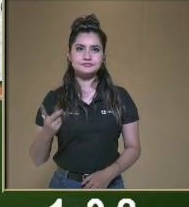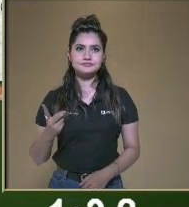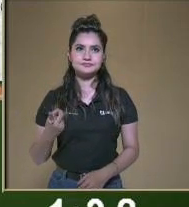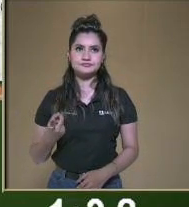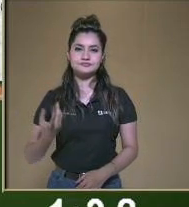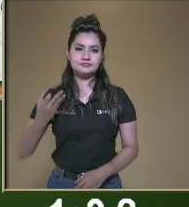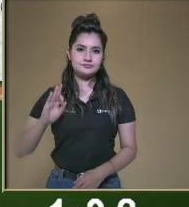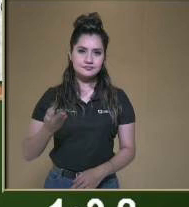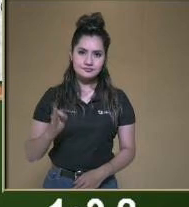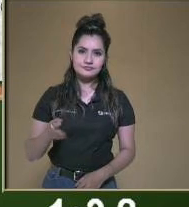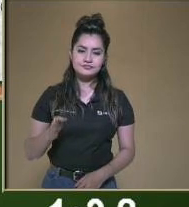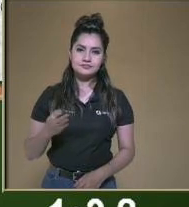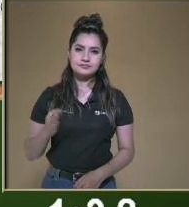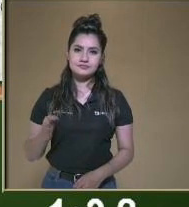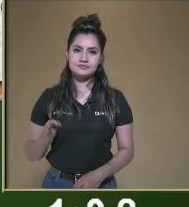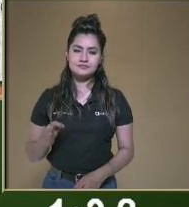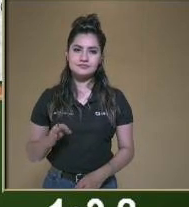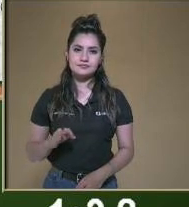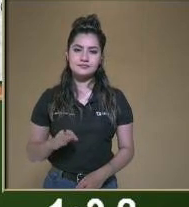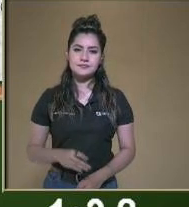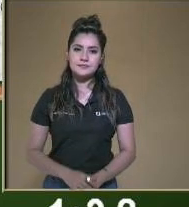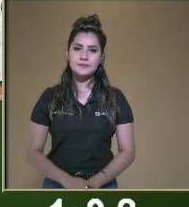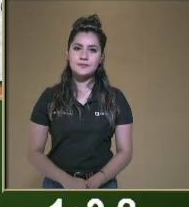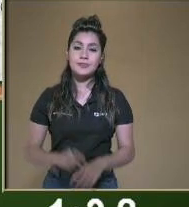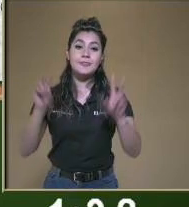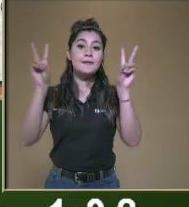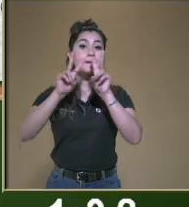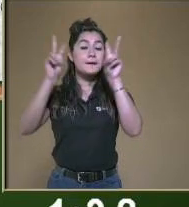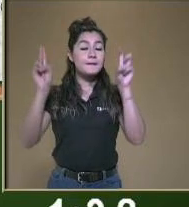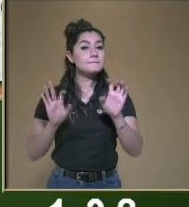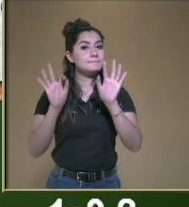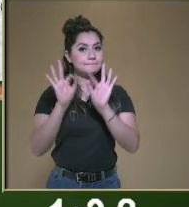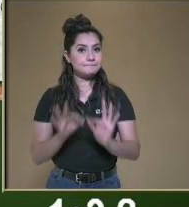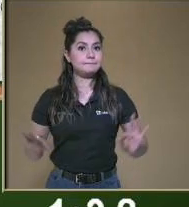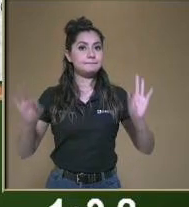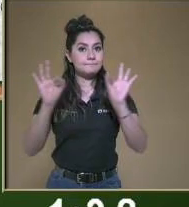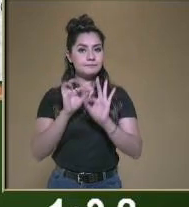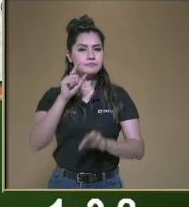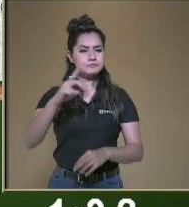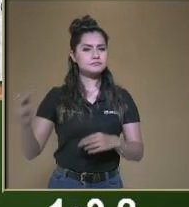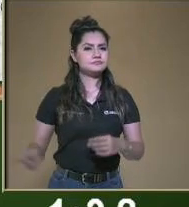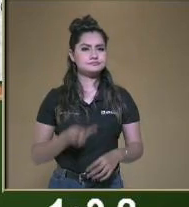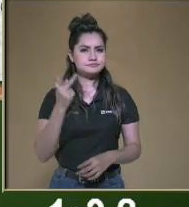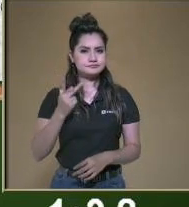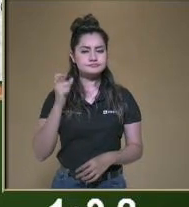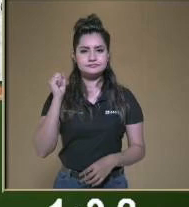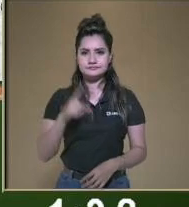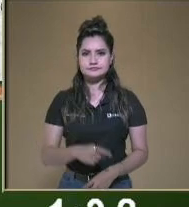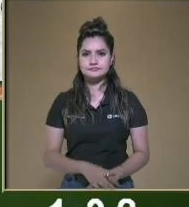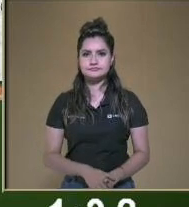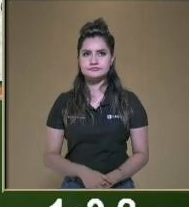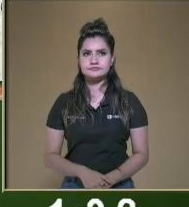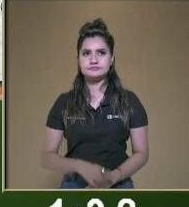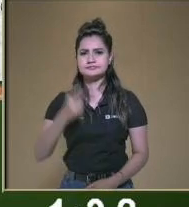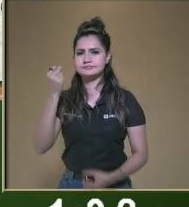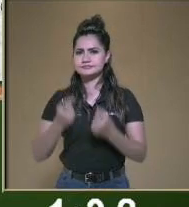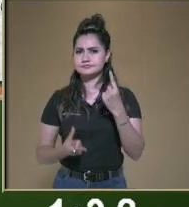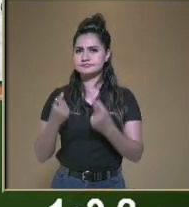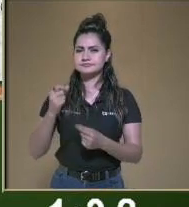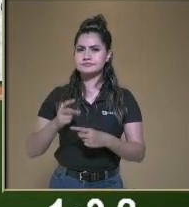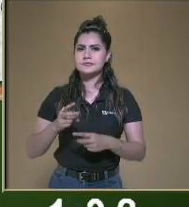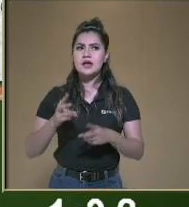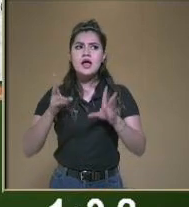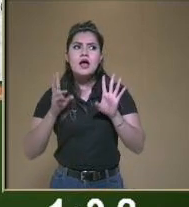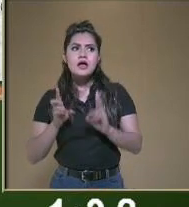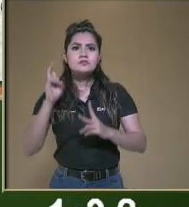como febrero, y bueno, es una de las temas que les van a preguntar. También les darán algunas visitas. ¿Para